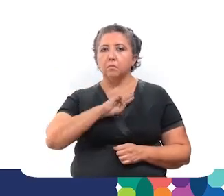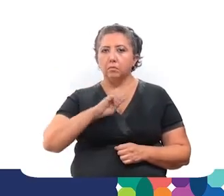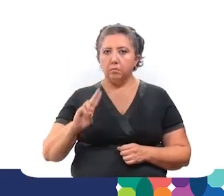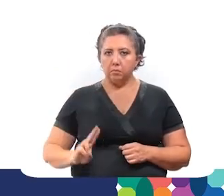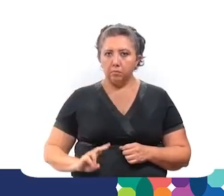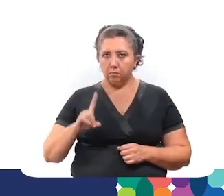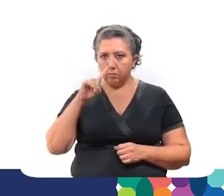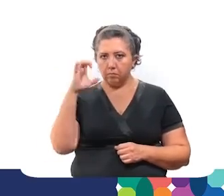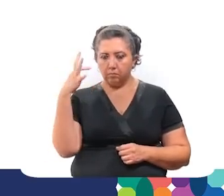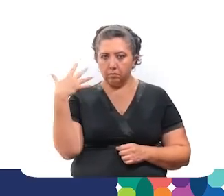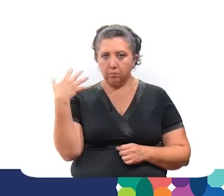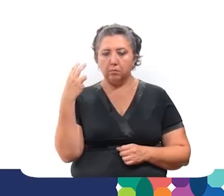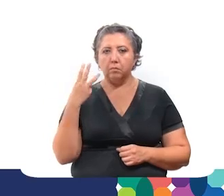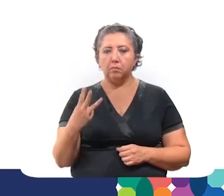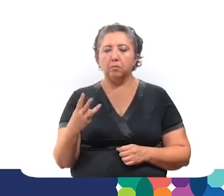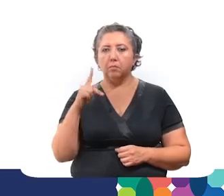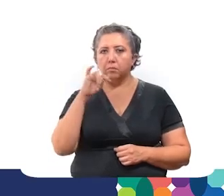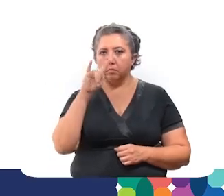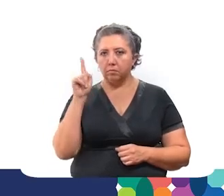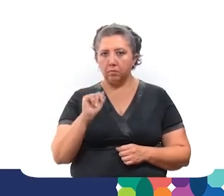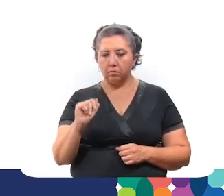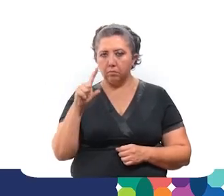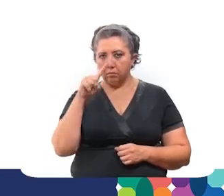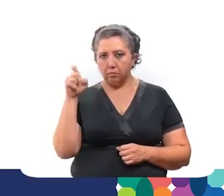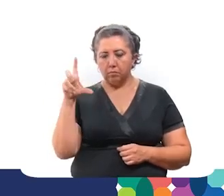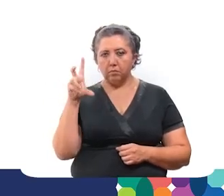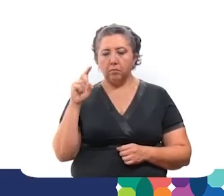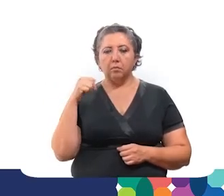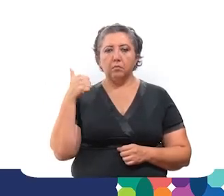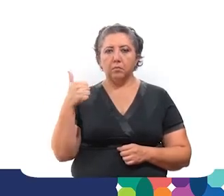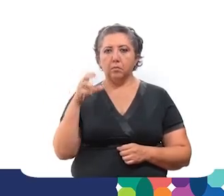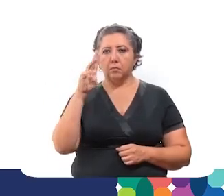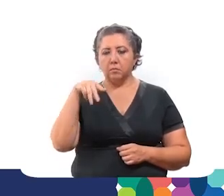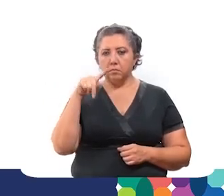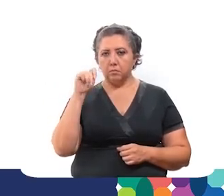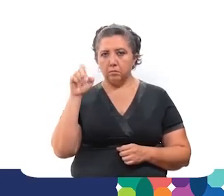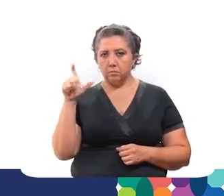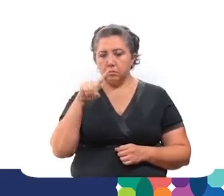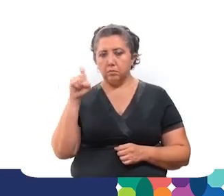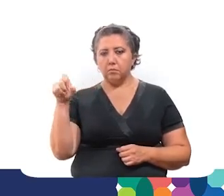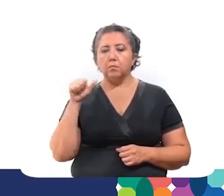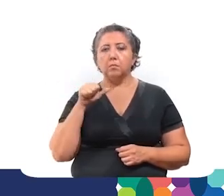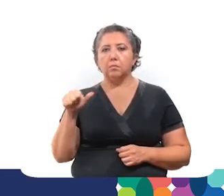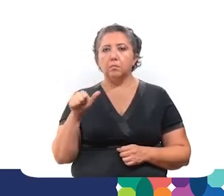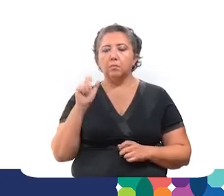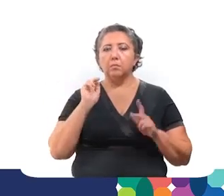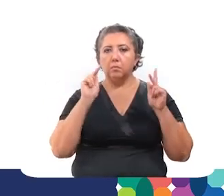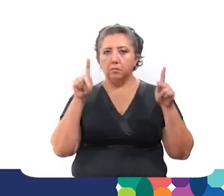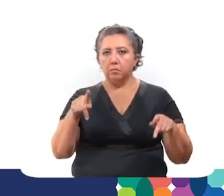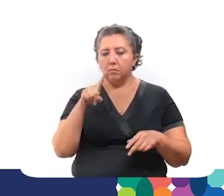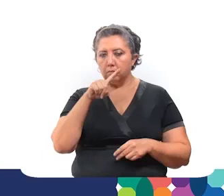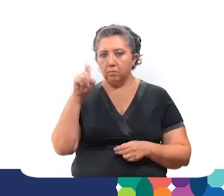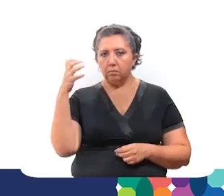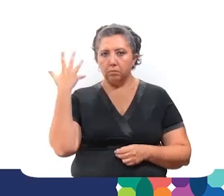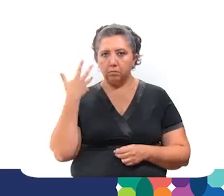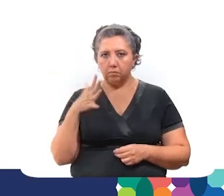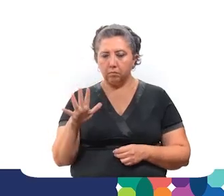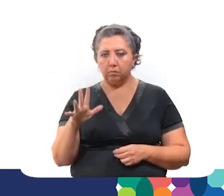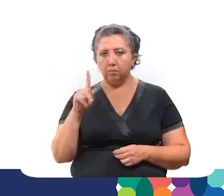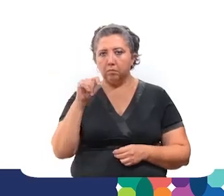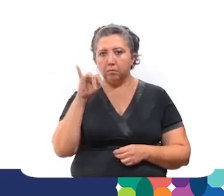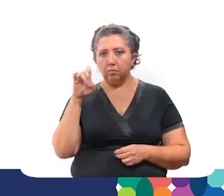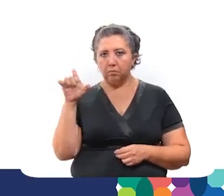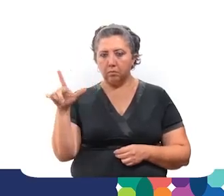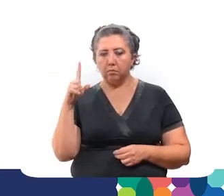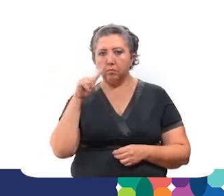Humán 153, Tizimín 136, Motul 116, Progreso 110,